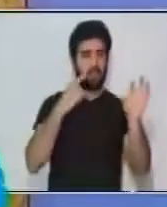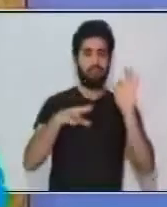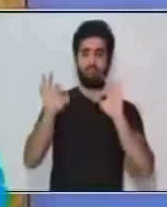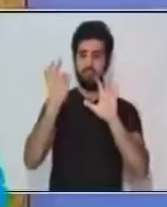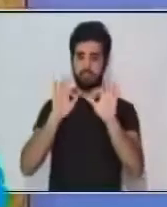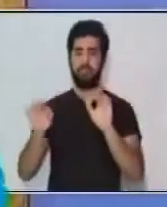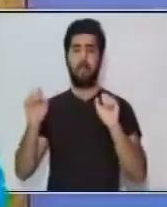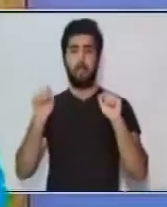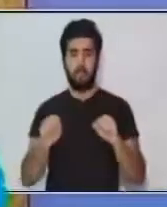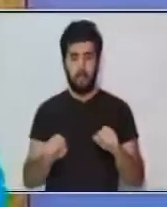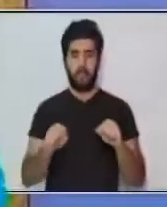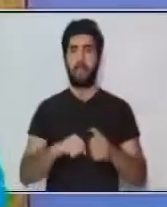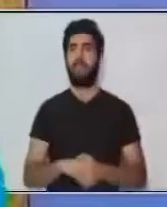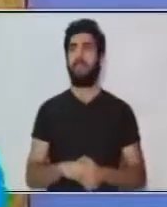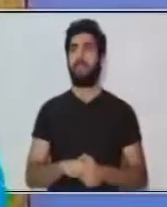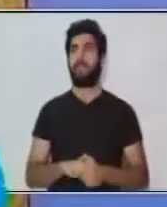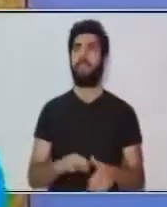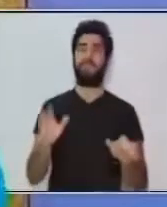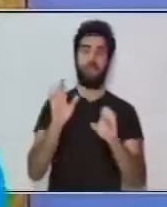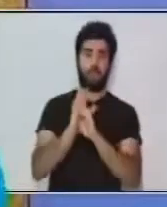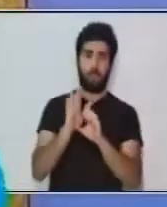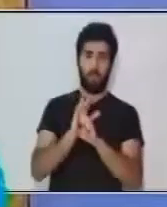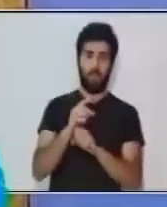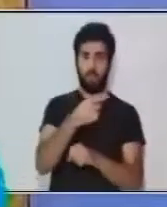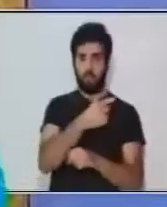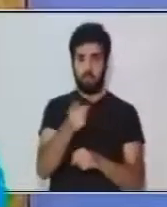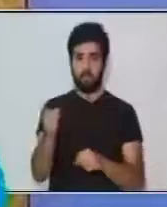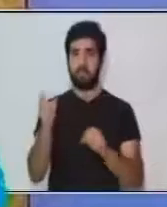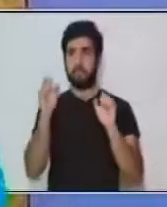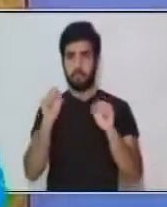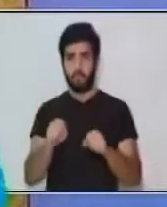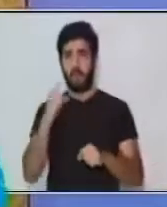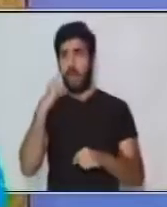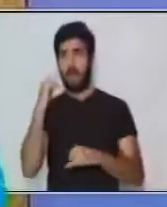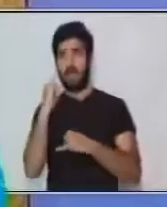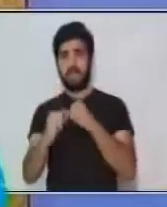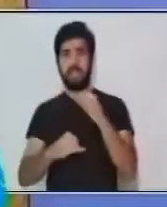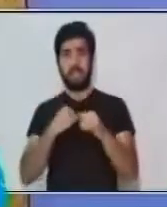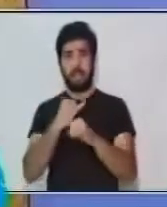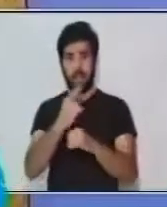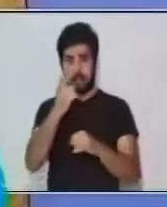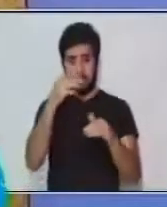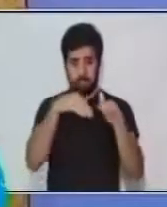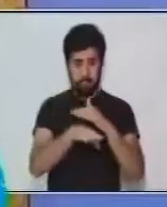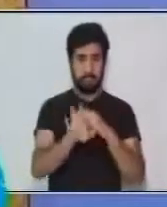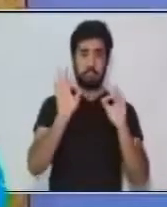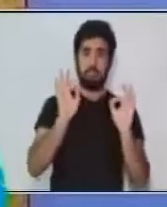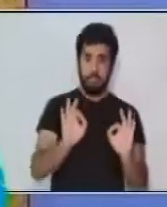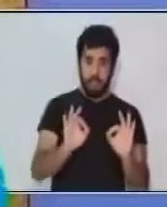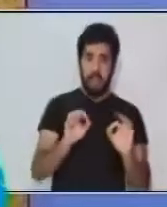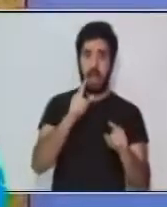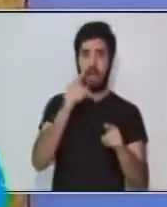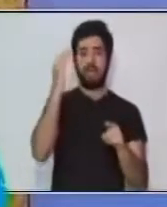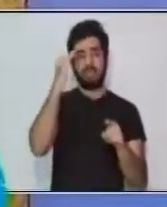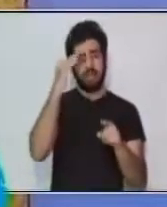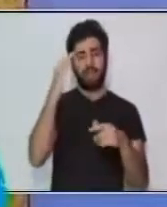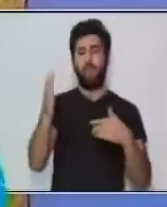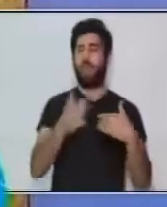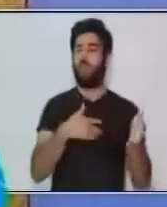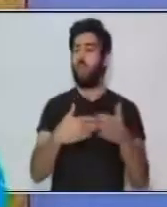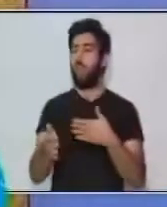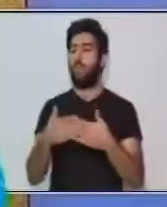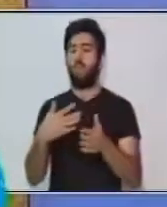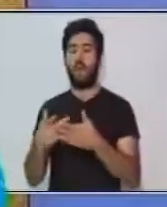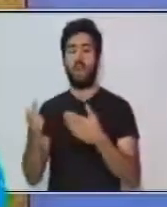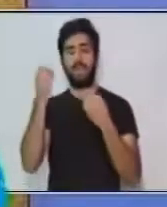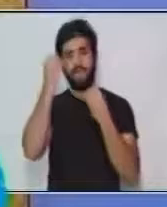a identificar. Si usted ha tenido la oportunidad de poder ingresar al Internet y a diferentes páginas web, vamos a identificar cualquier tipo de información